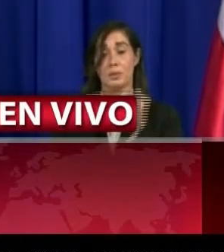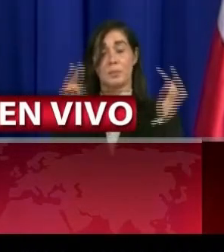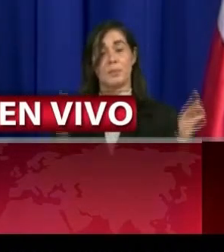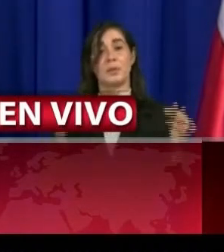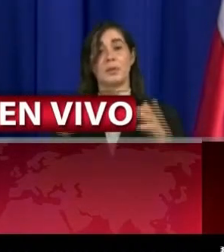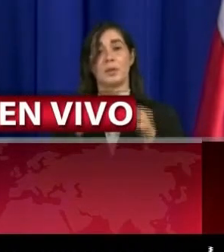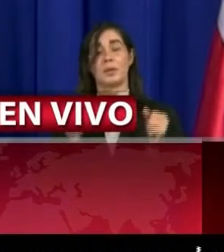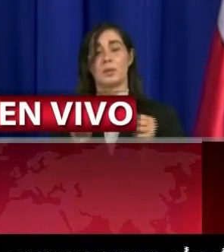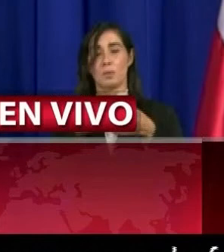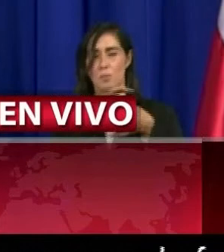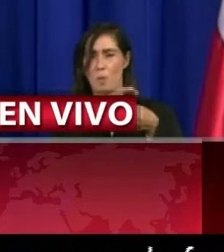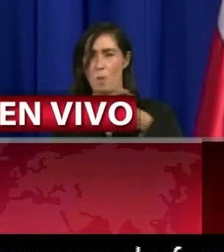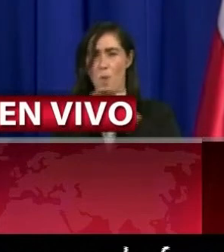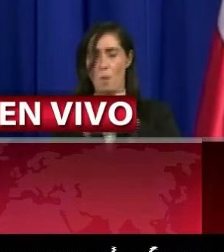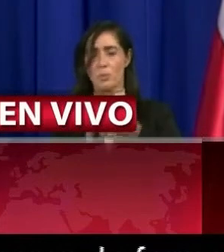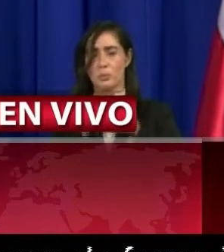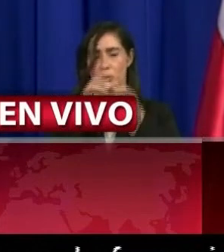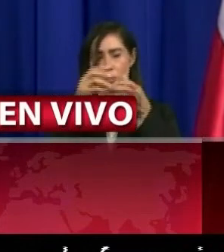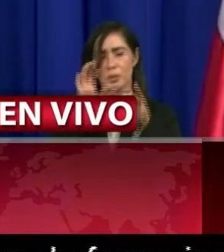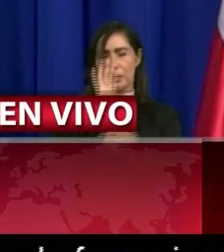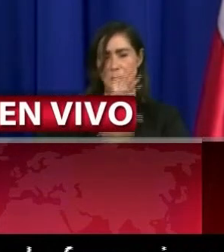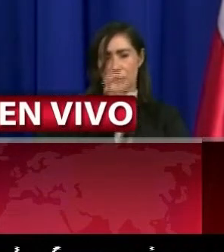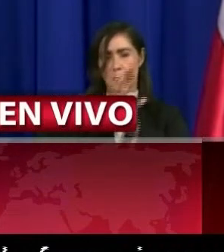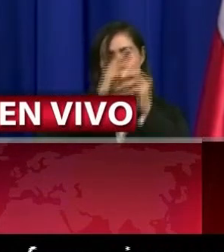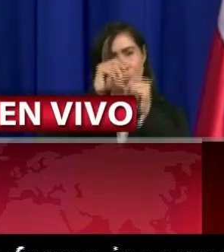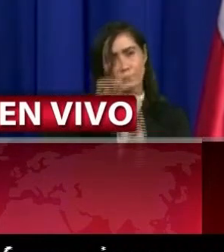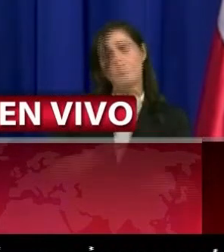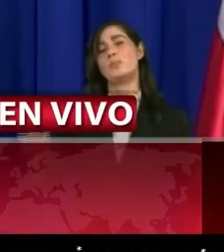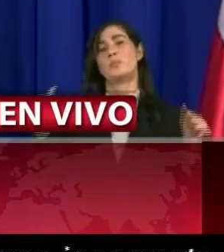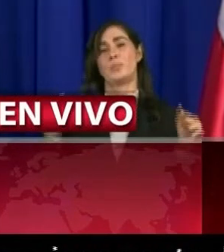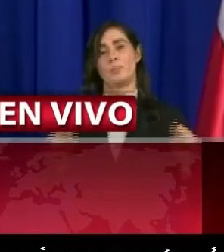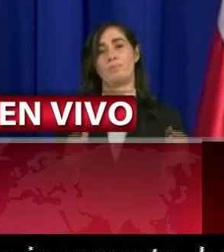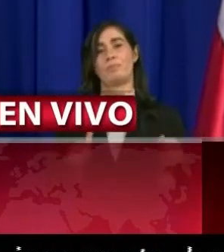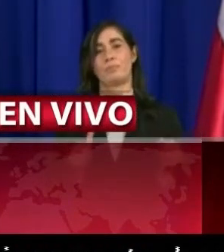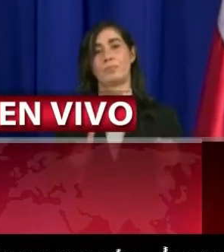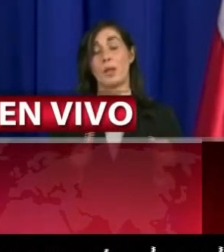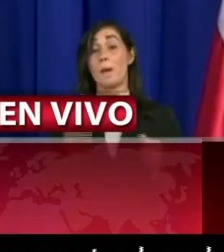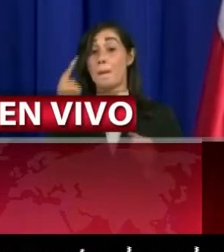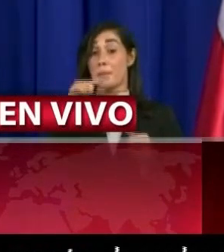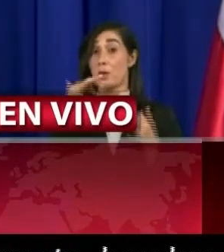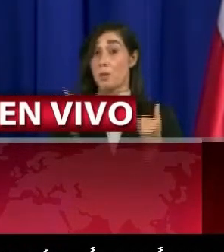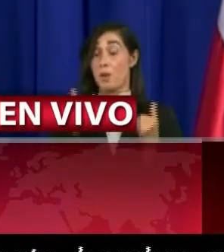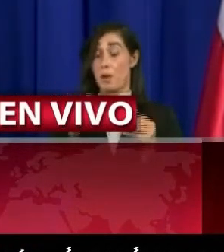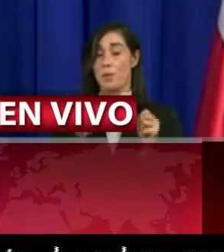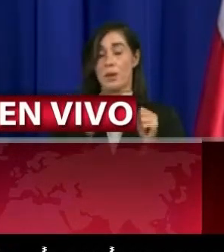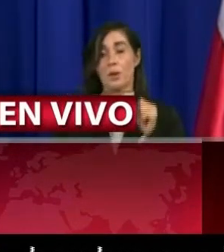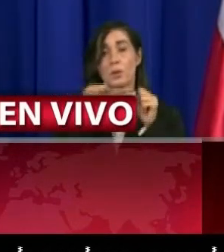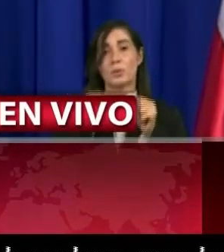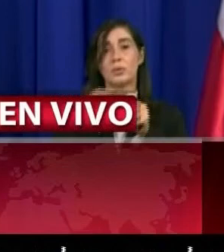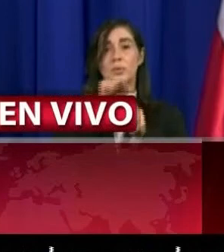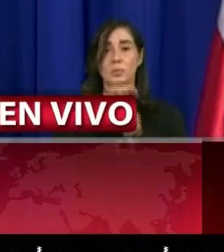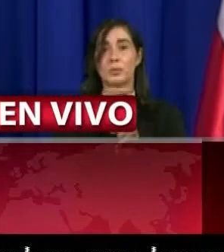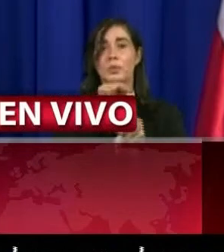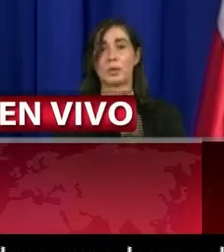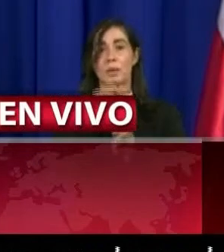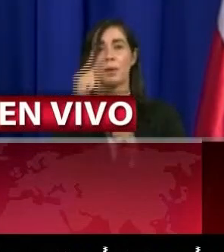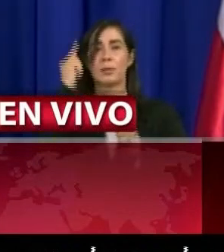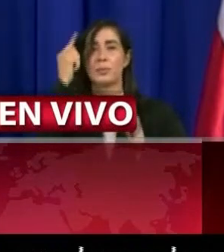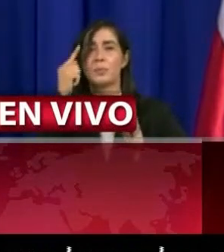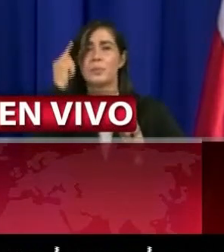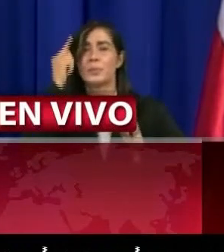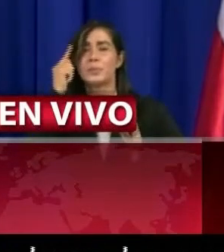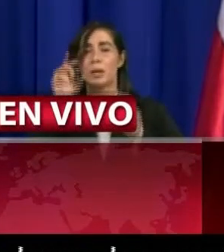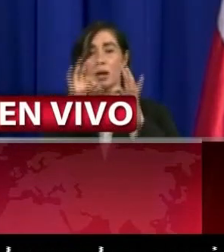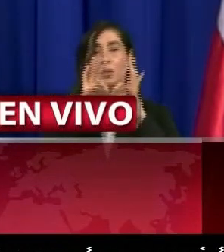Juntos derrotaremos este enemigo invisible. Mientras, seguiremos trabajando, pensando